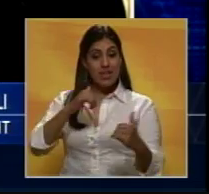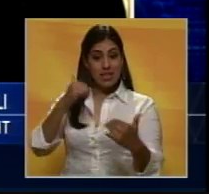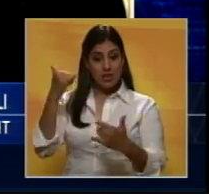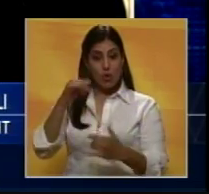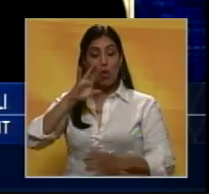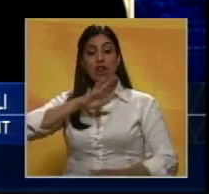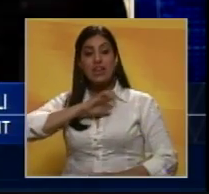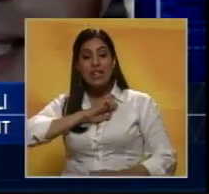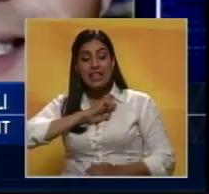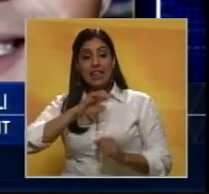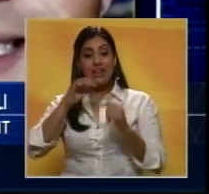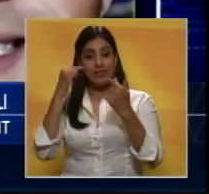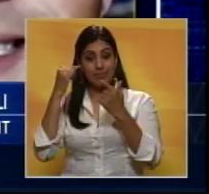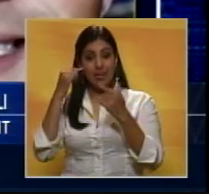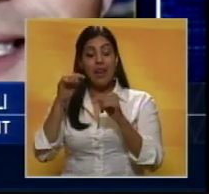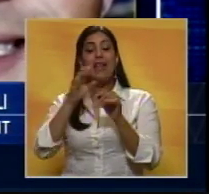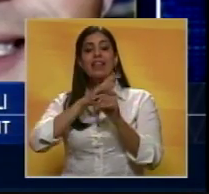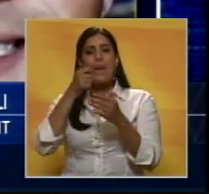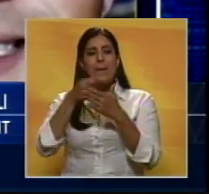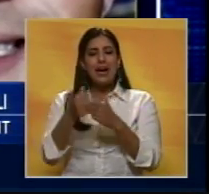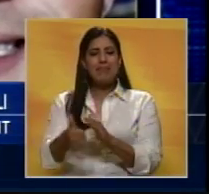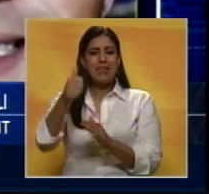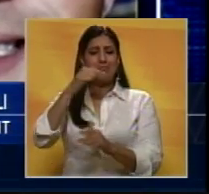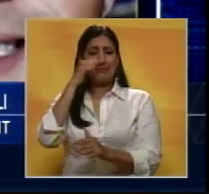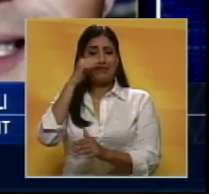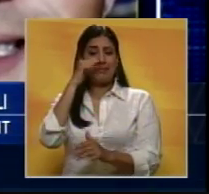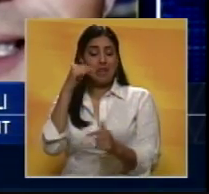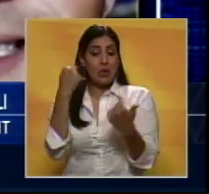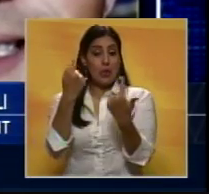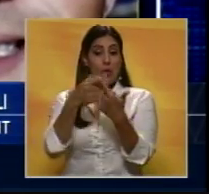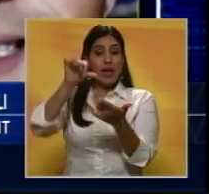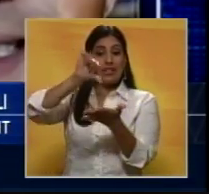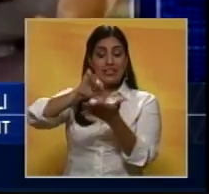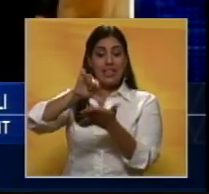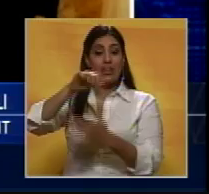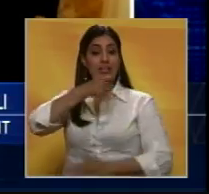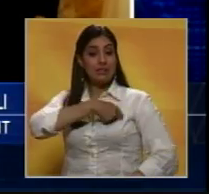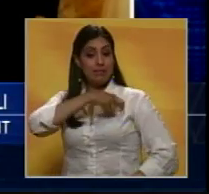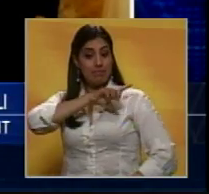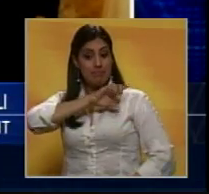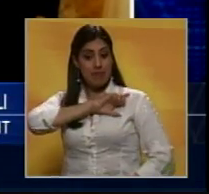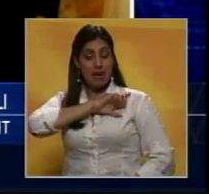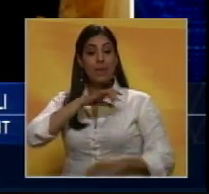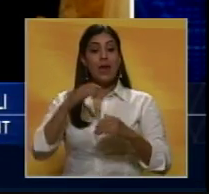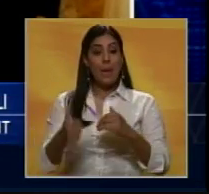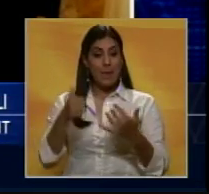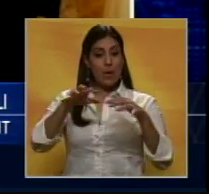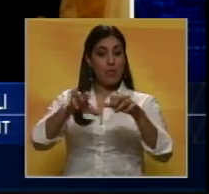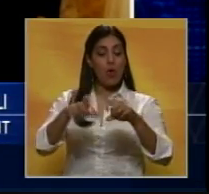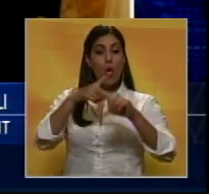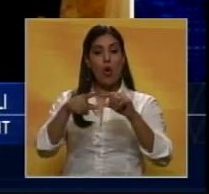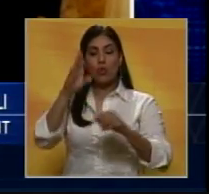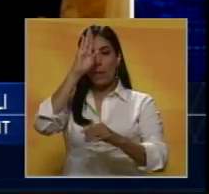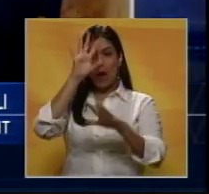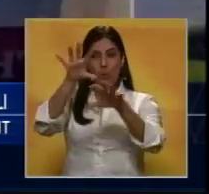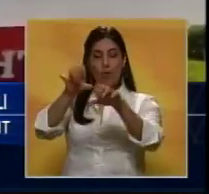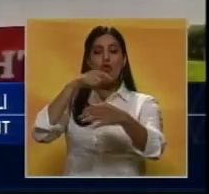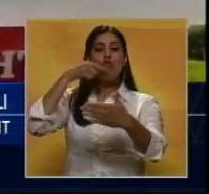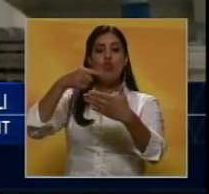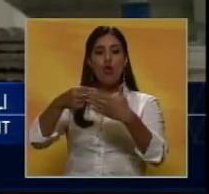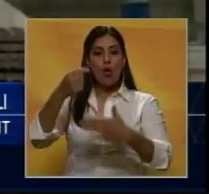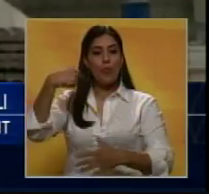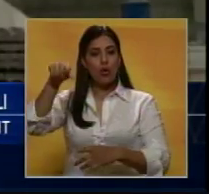Alberto Martinelli Linares y se ubica en una de las zonas más lujosas del centro de Madrid. También fue embargada una cuenta bancaria a nombre